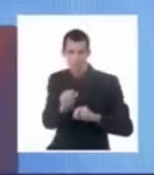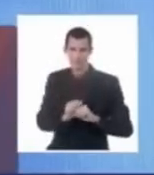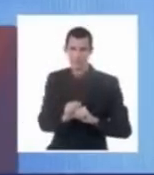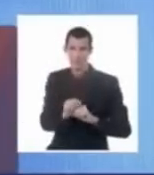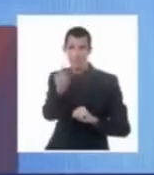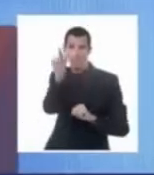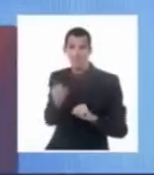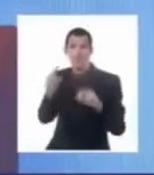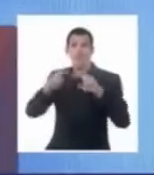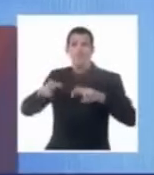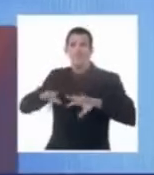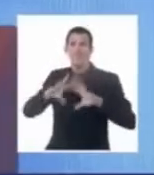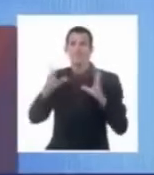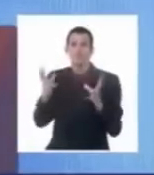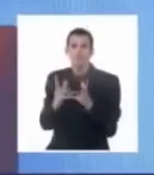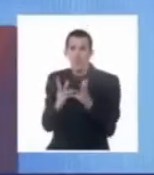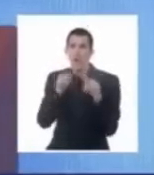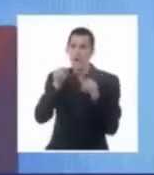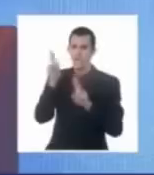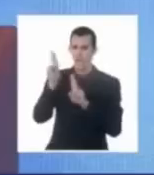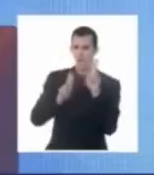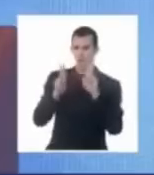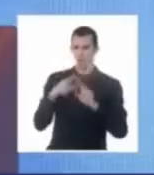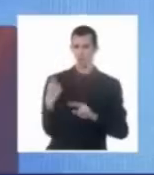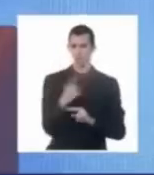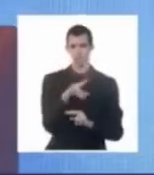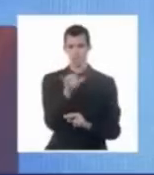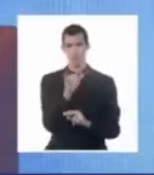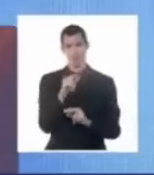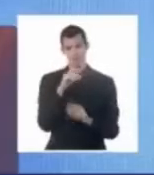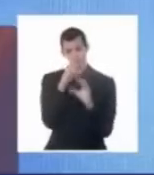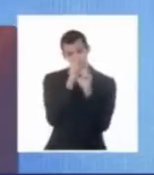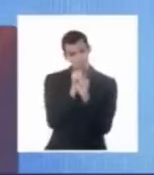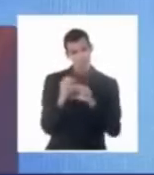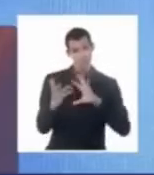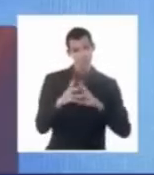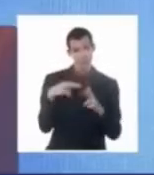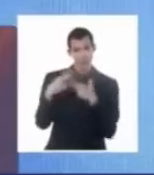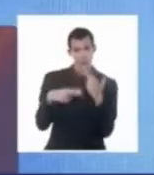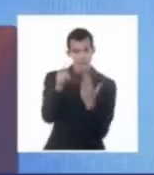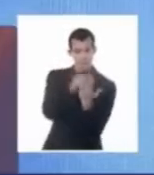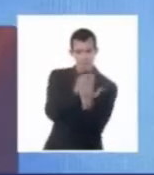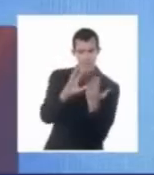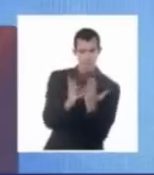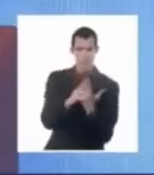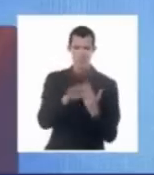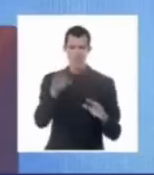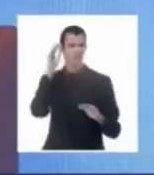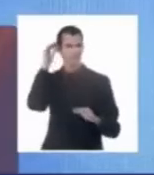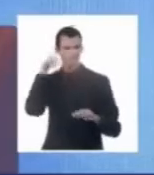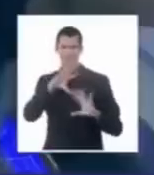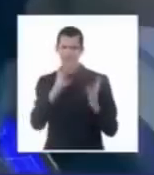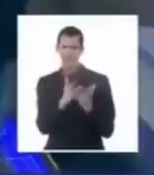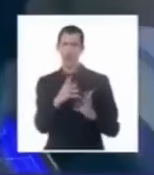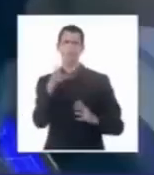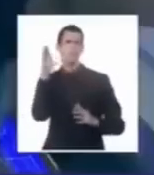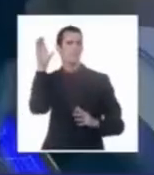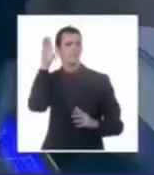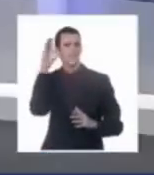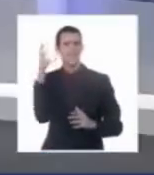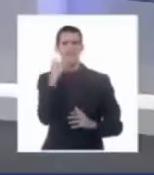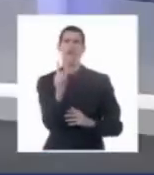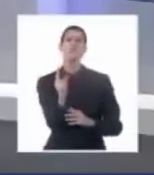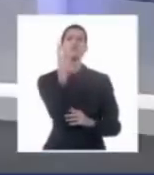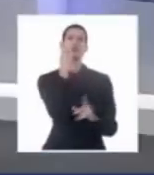los medios la forma del trabajo operativo secreto bueno en estrecha vinculación con el resto de los factores del Ministerio del interior mientras la introducción y la policía